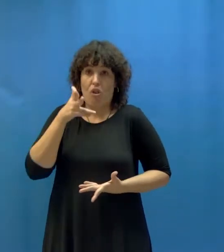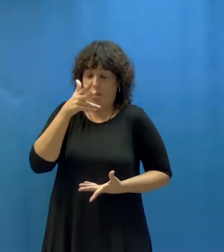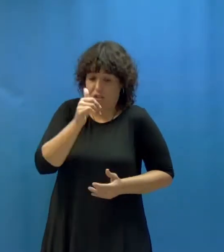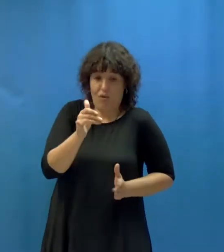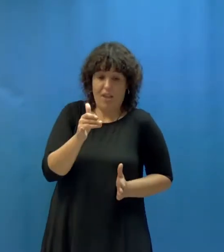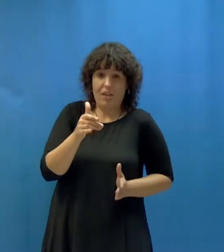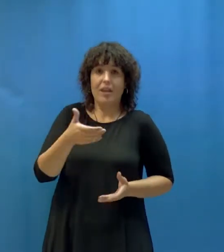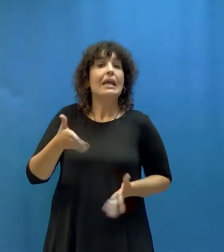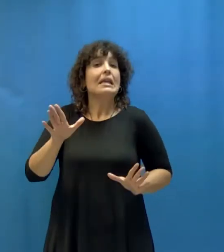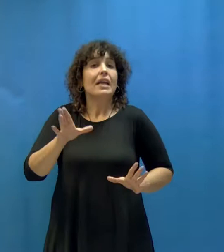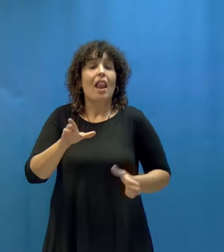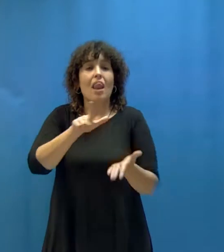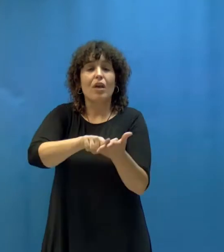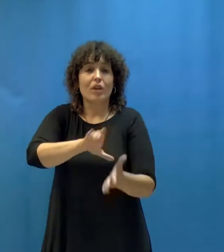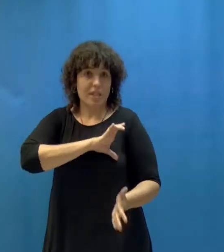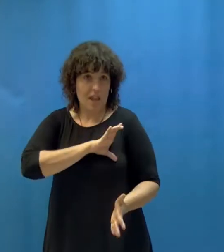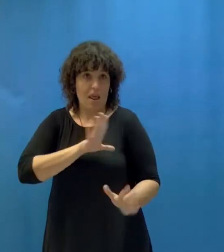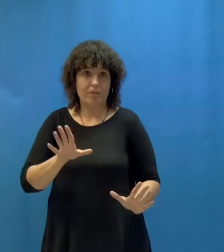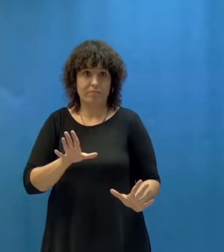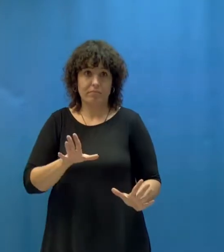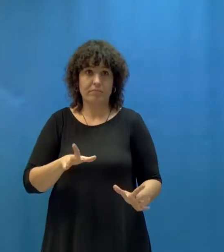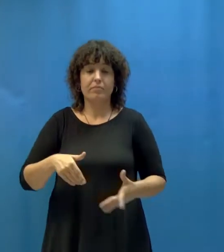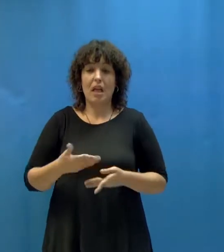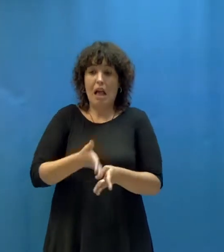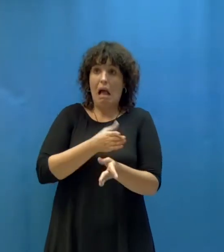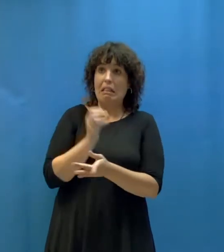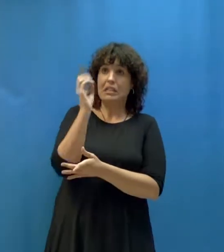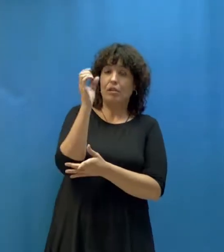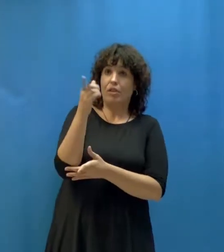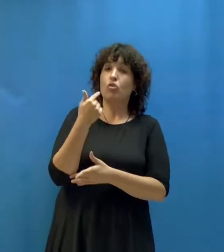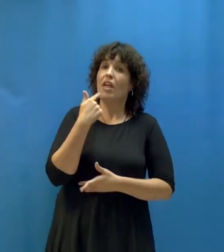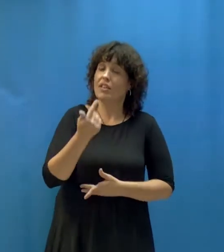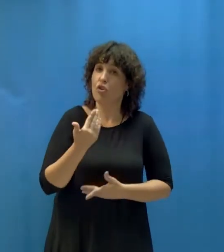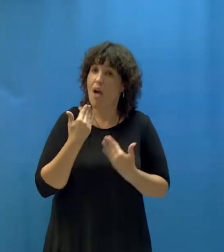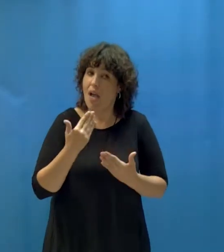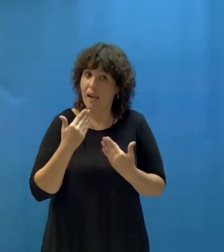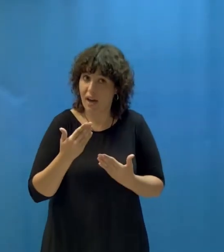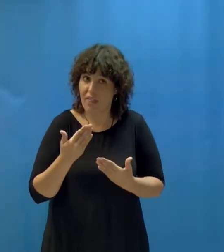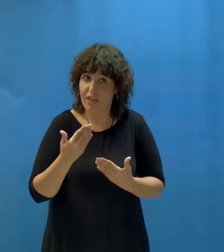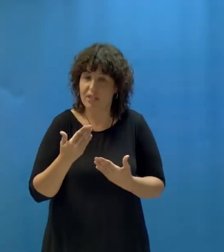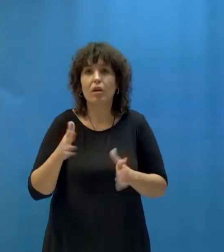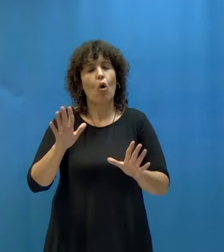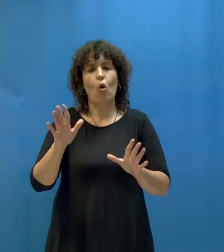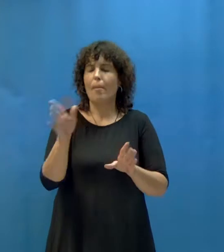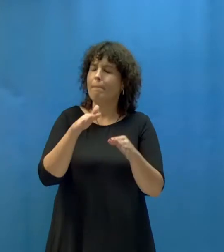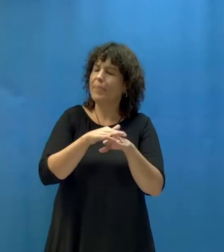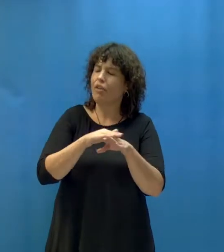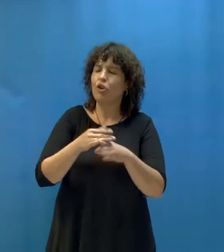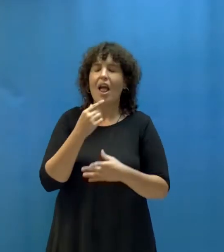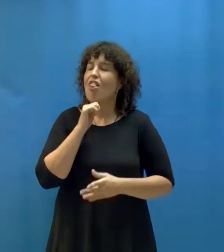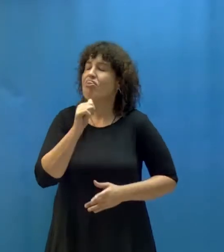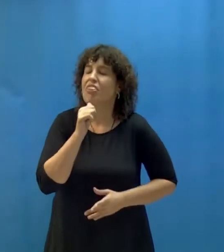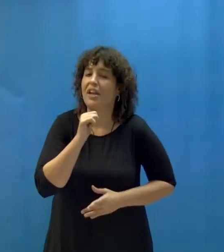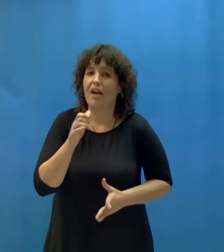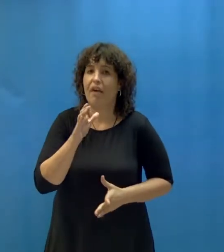castellano. En mi anterior intervención le he dado las gracias a la señora... Perdón, le he dicho de nada a la señora que me ha dado las gracias por hablar